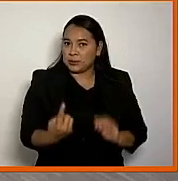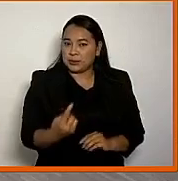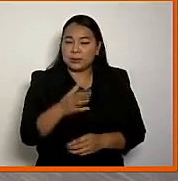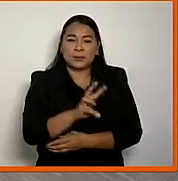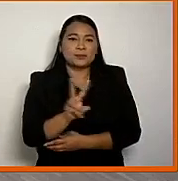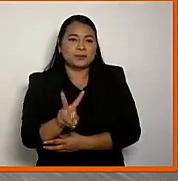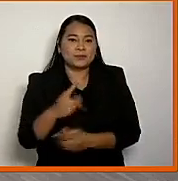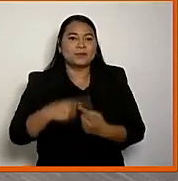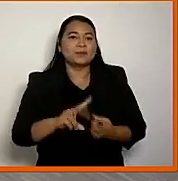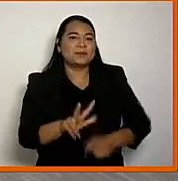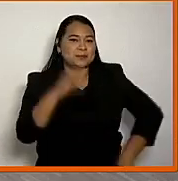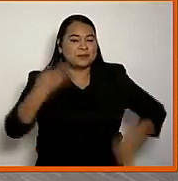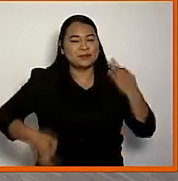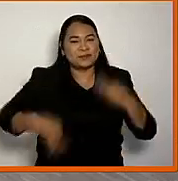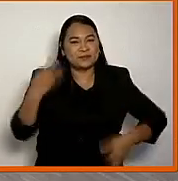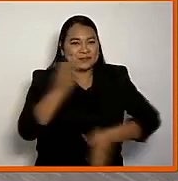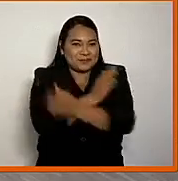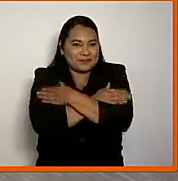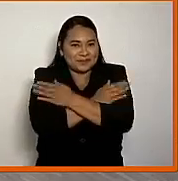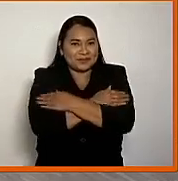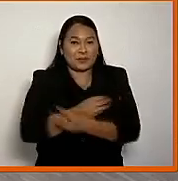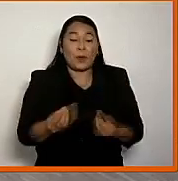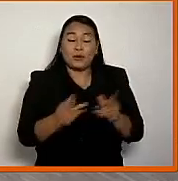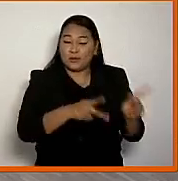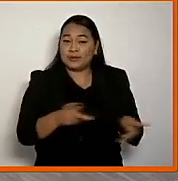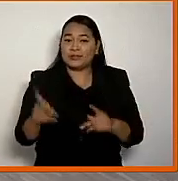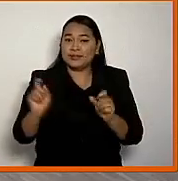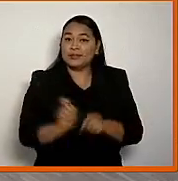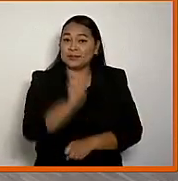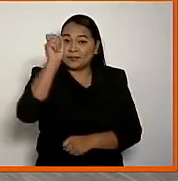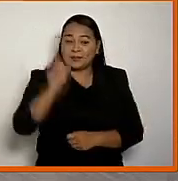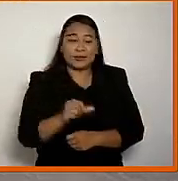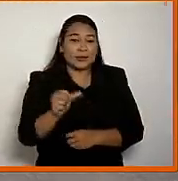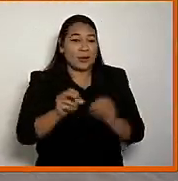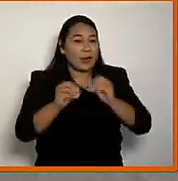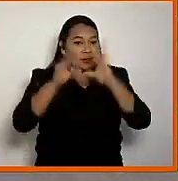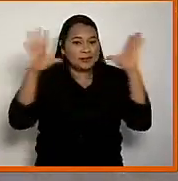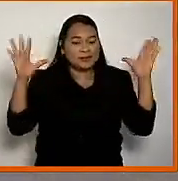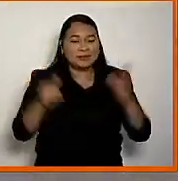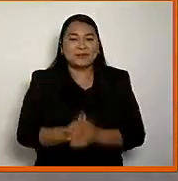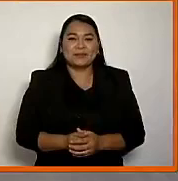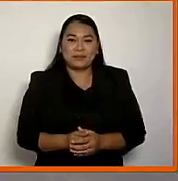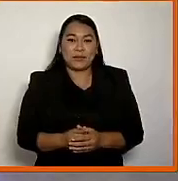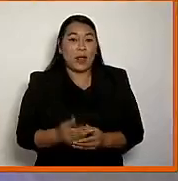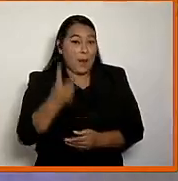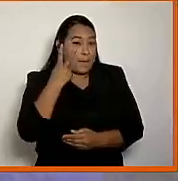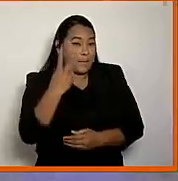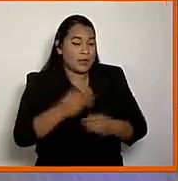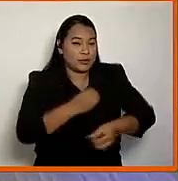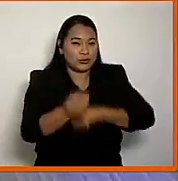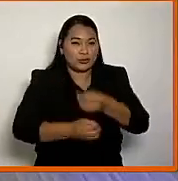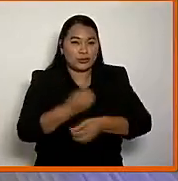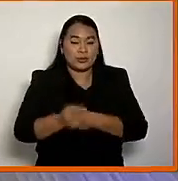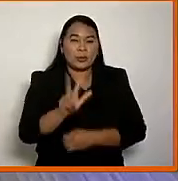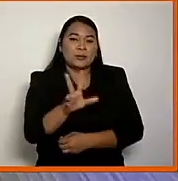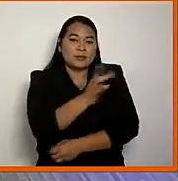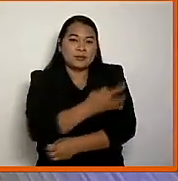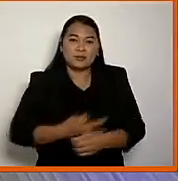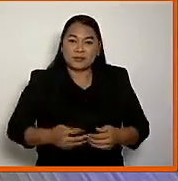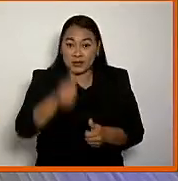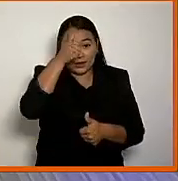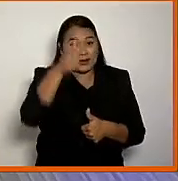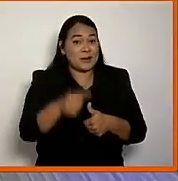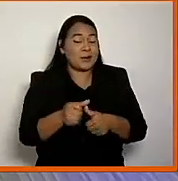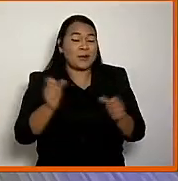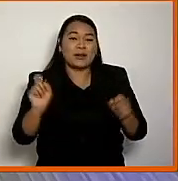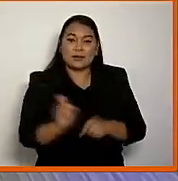más 3. Muchas felicidades. Esperamos tener muchos ganadores en esta mañana. Los esperamos en nuestro sorteo de las 3 de la tarde. Y que recuerden,